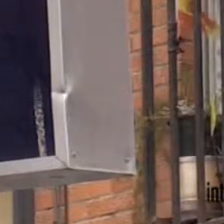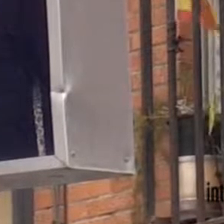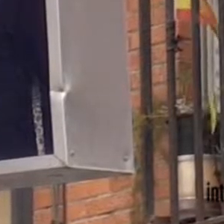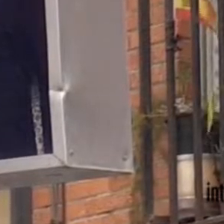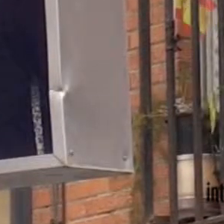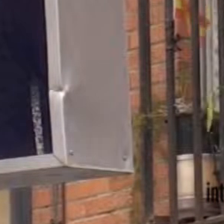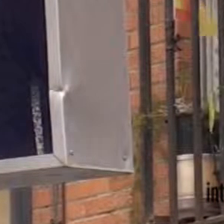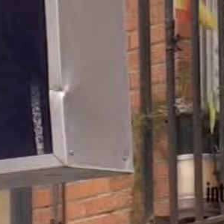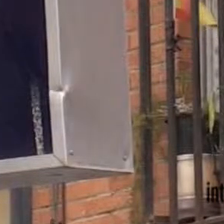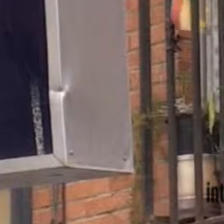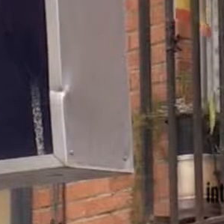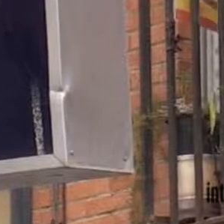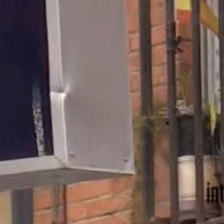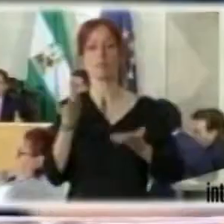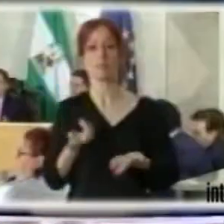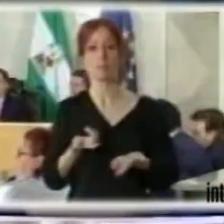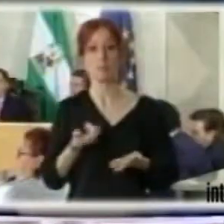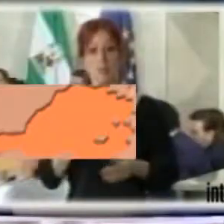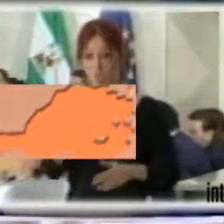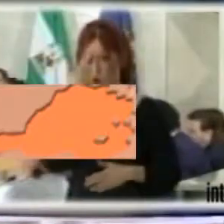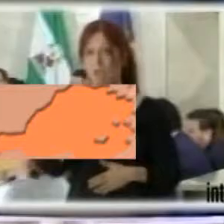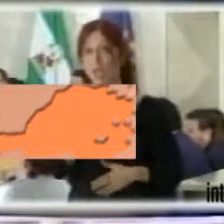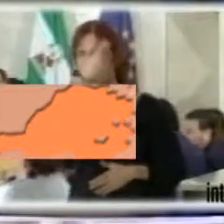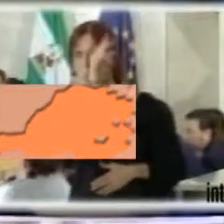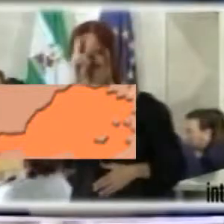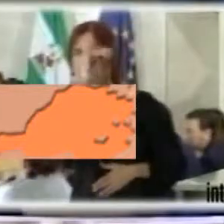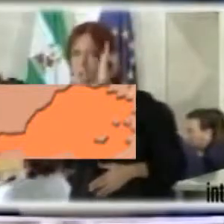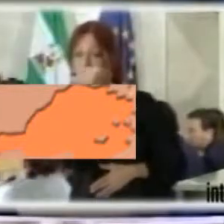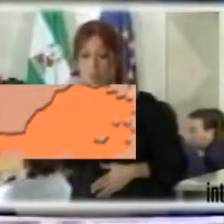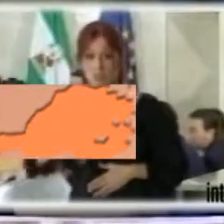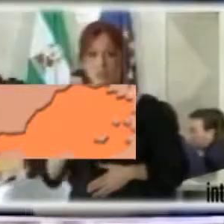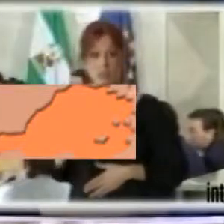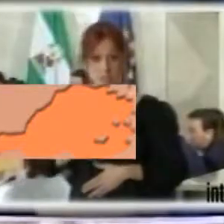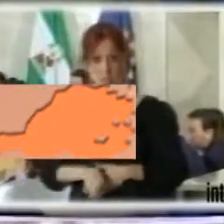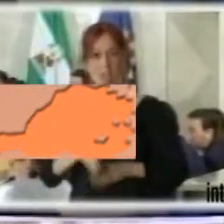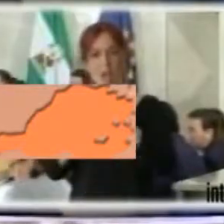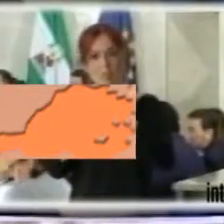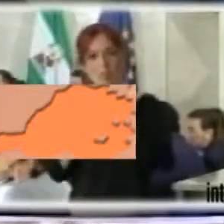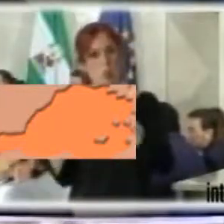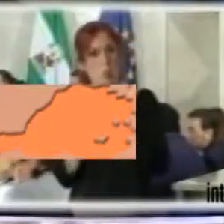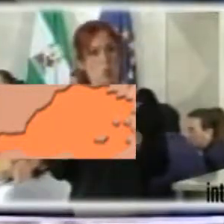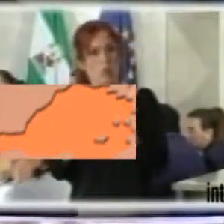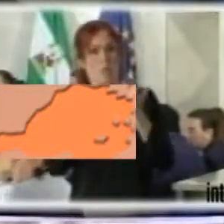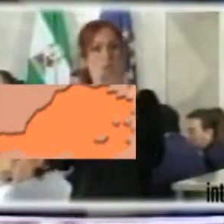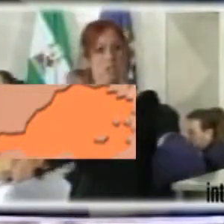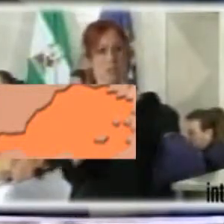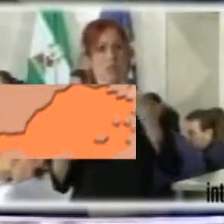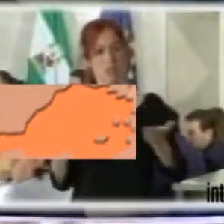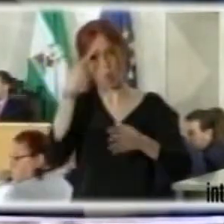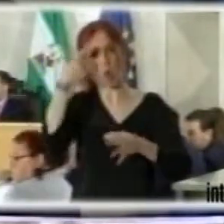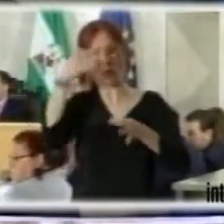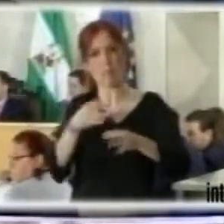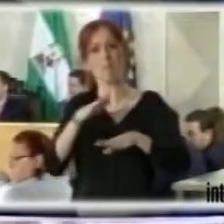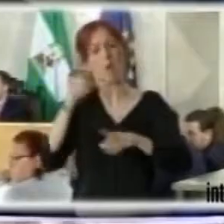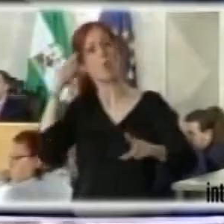la Asociación de Vecinos del Casco Histórico. Yo creo que haciéndolo todo con objetividad, con transparencia y que en definitiva que los